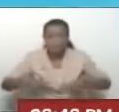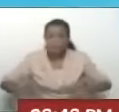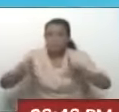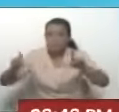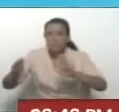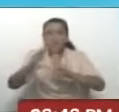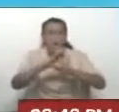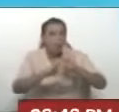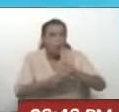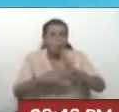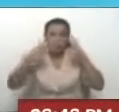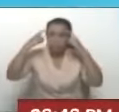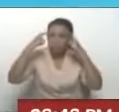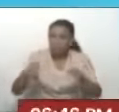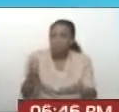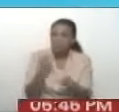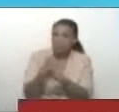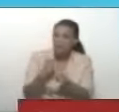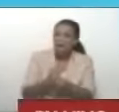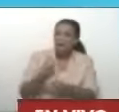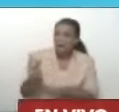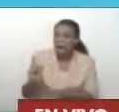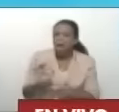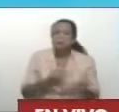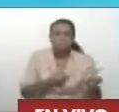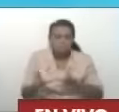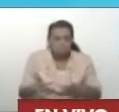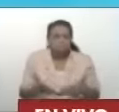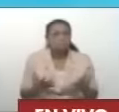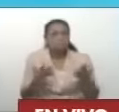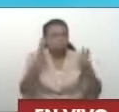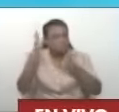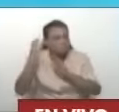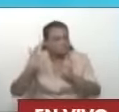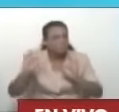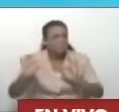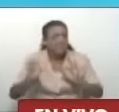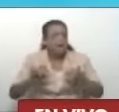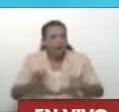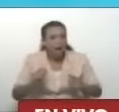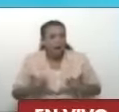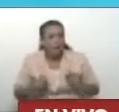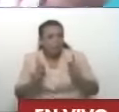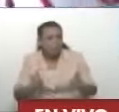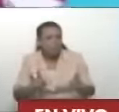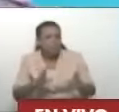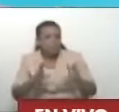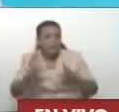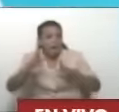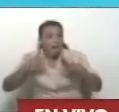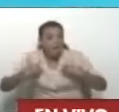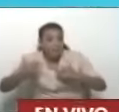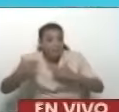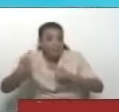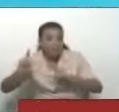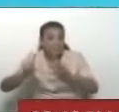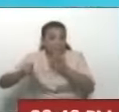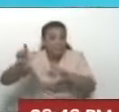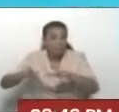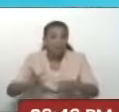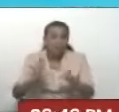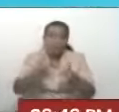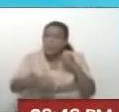certificación en oficios y labores, y creemos que esto va a llenar de mucha esperanza a todos los jóvenes que también nos escuchan. Eso ya es finales de